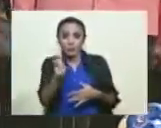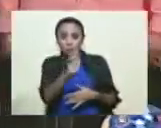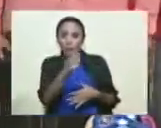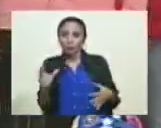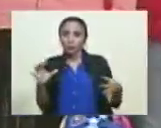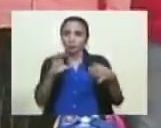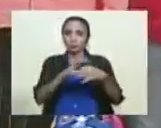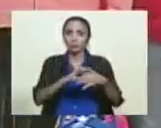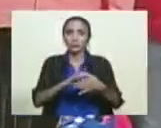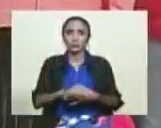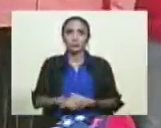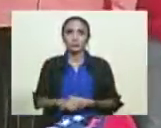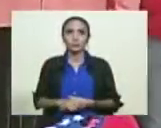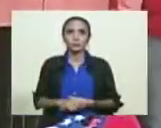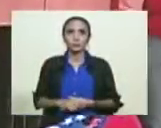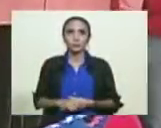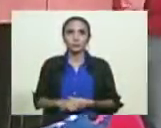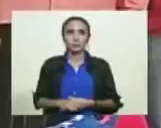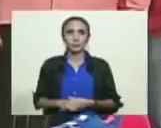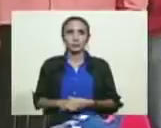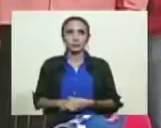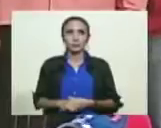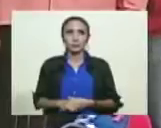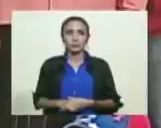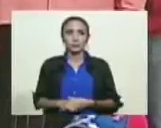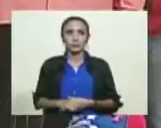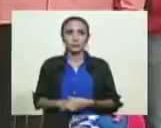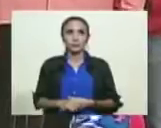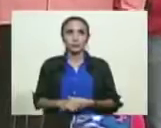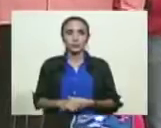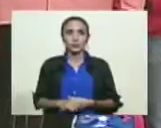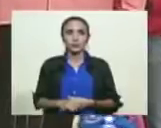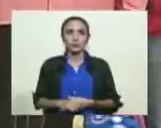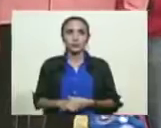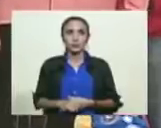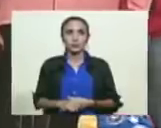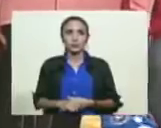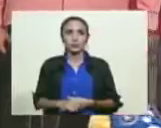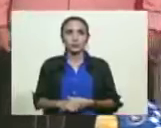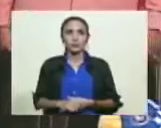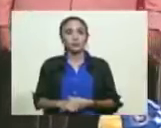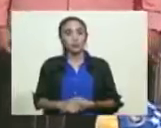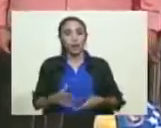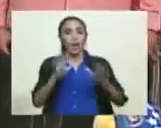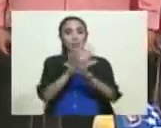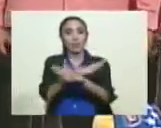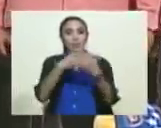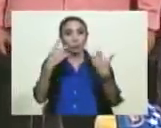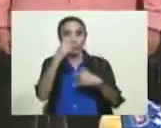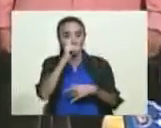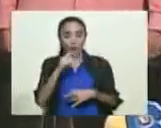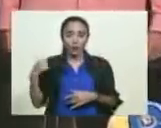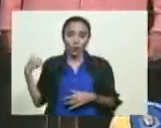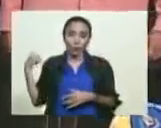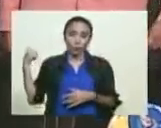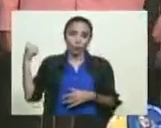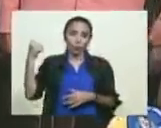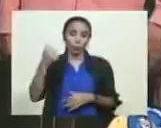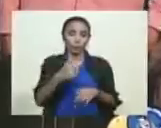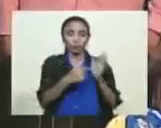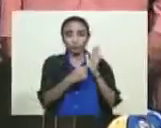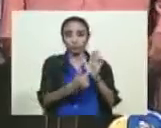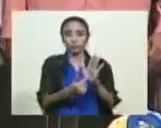Sí, es posible. Lo hemos demostrado en 19 años. En tiempos de